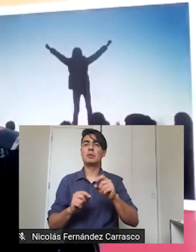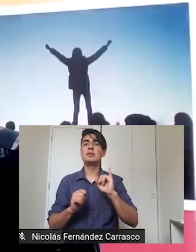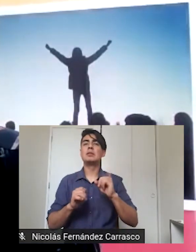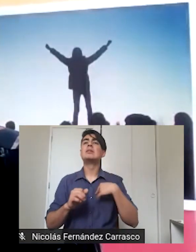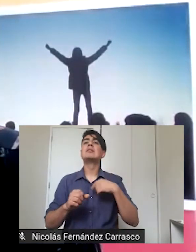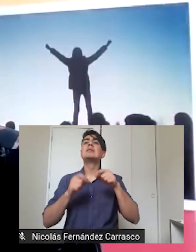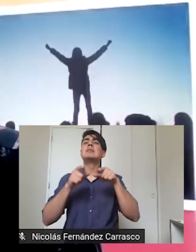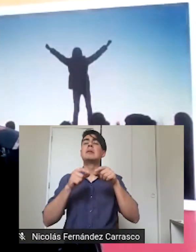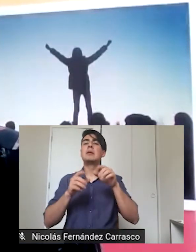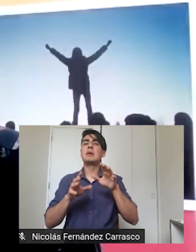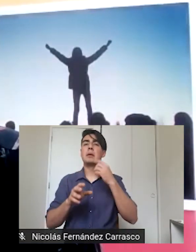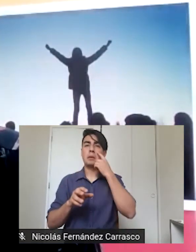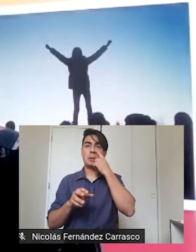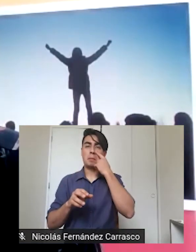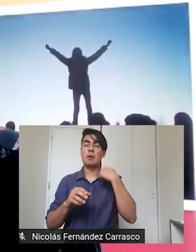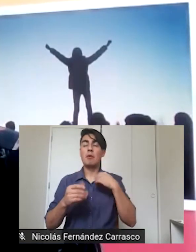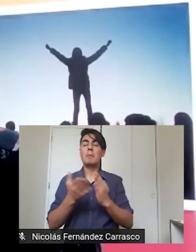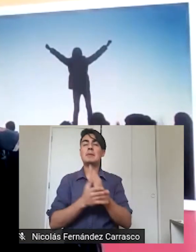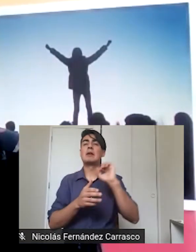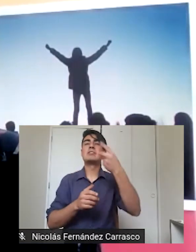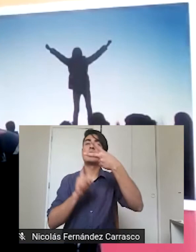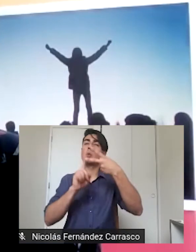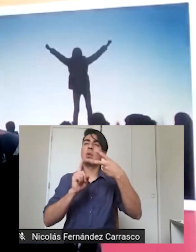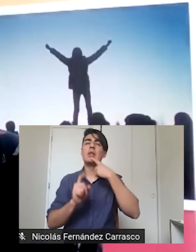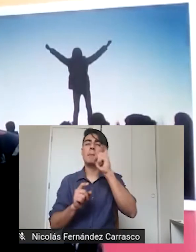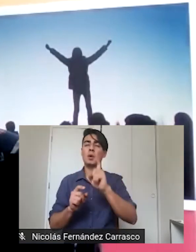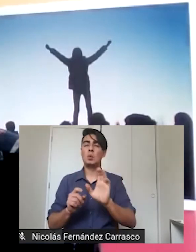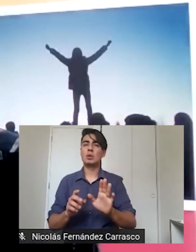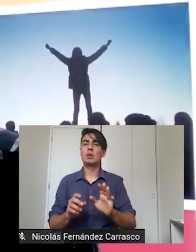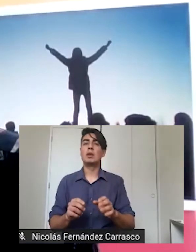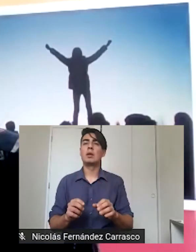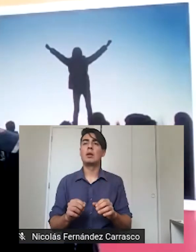Los profesores,